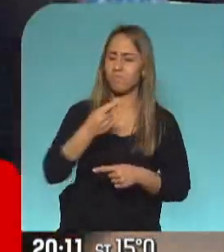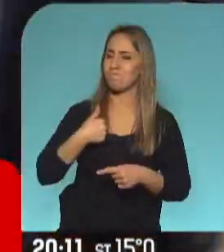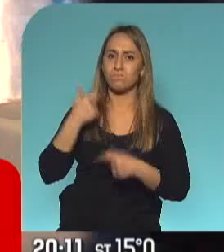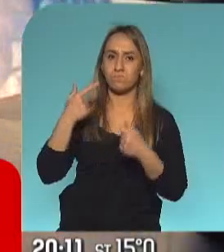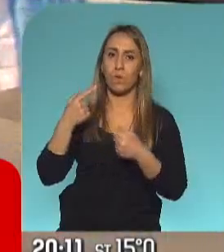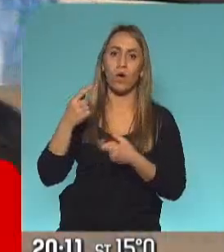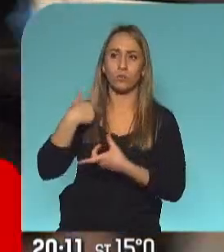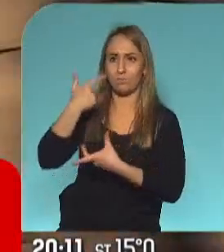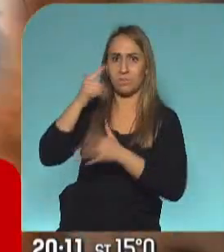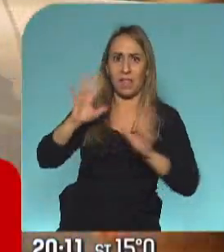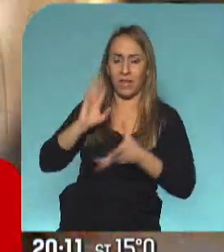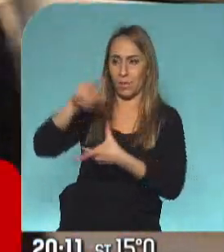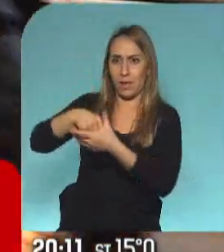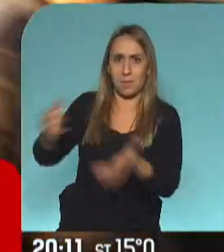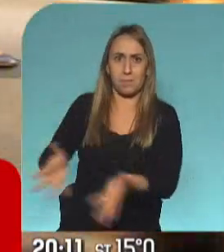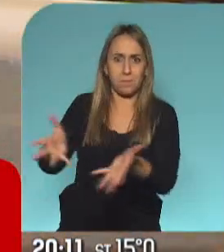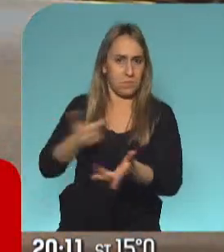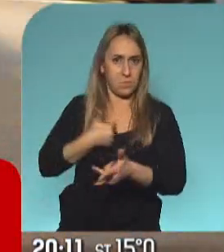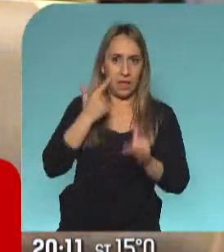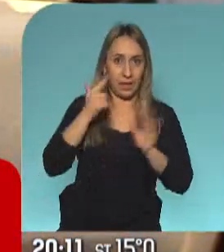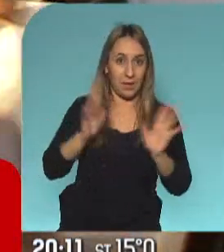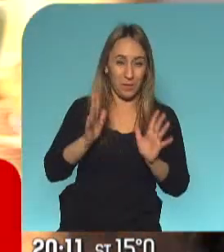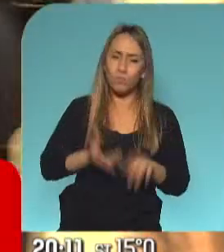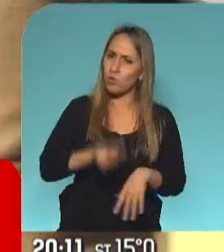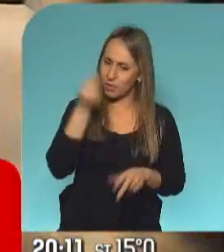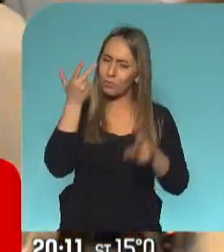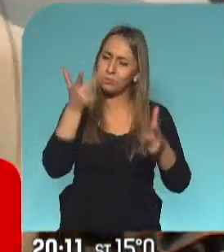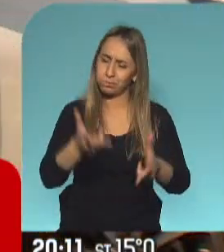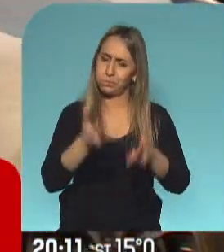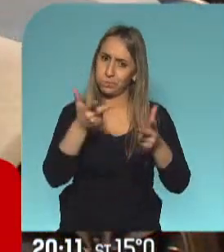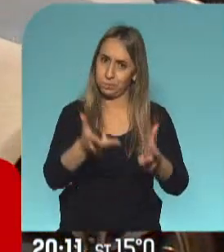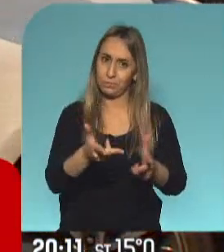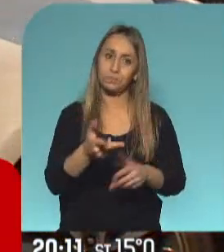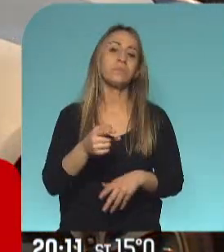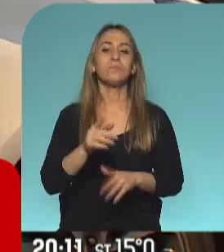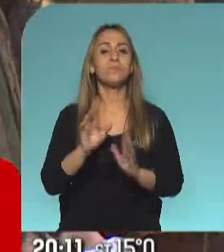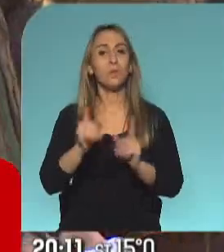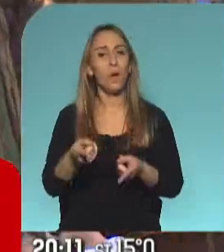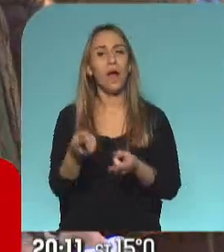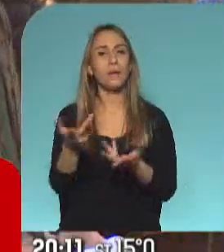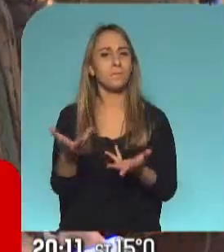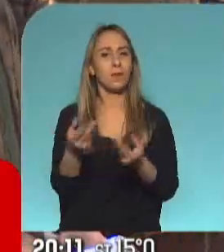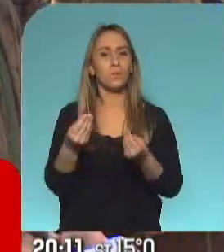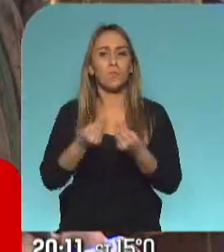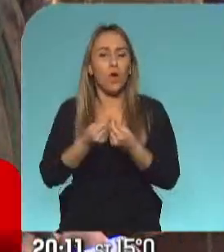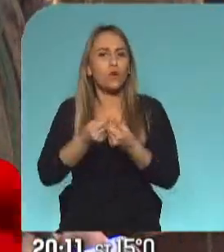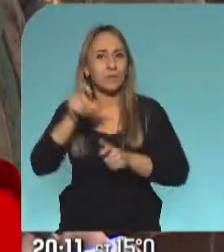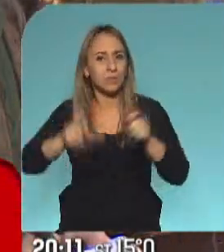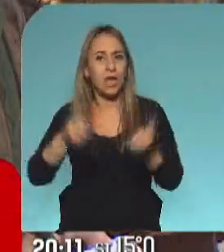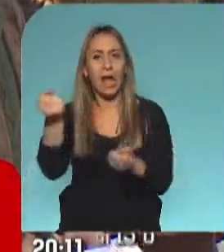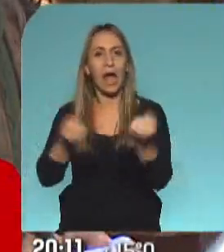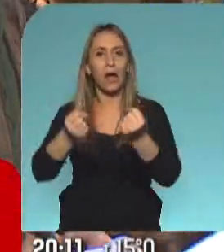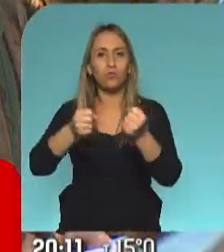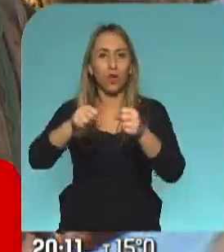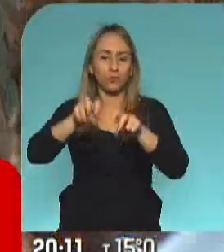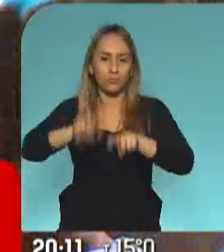de esta movilización. Mientras hablamos vemos lo que sucede, si bien hay muchísimos que no bajaron de los autos,